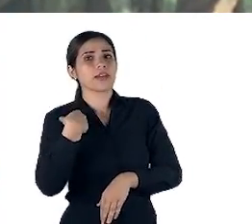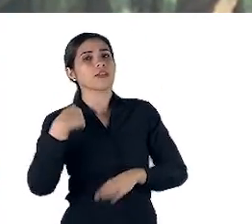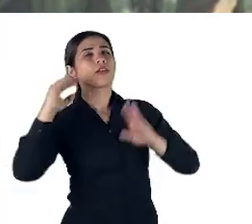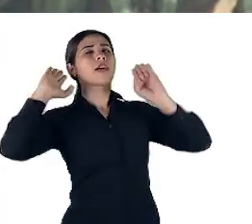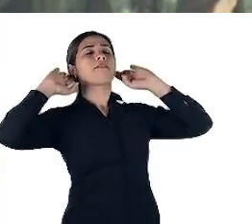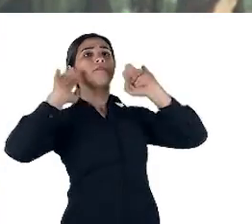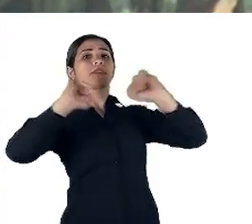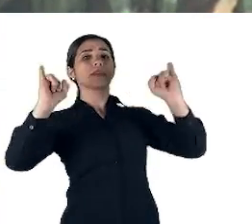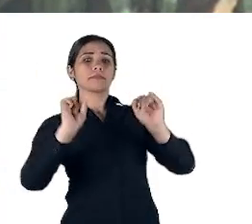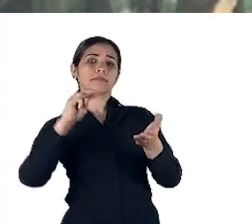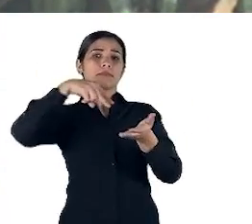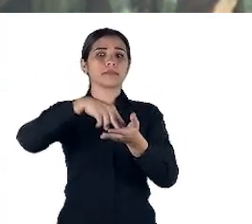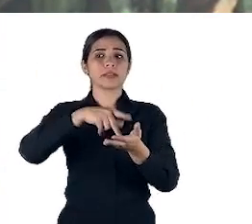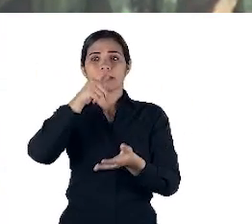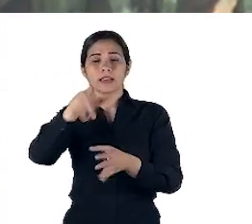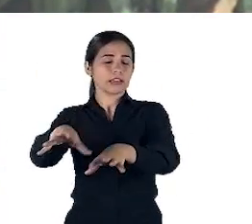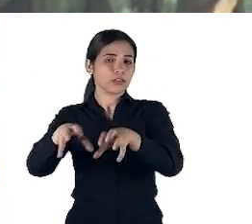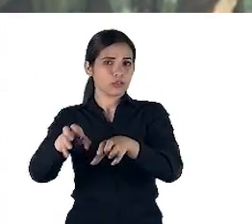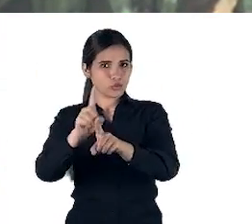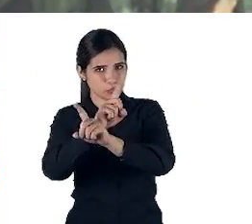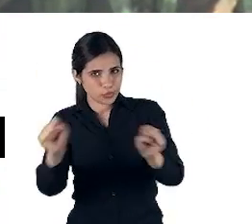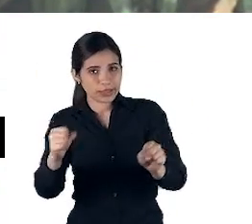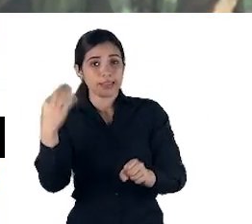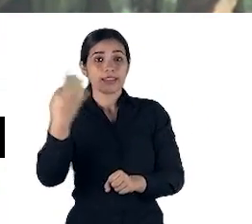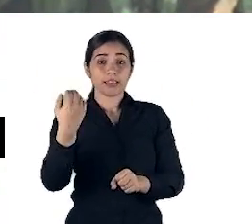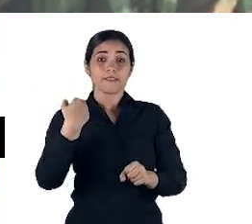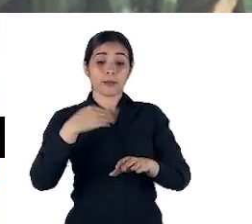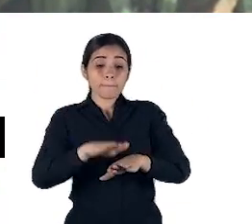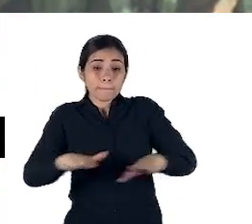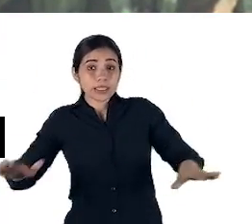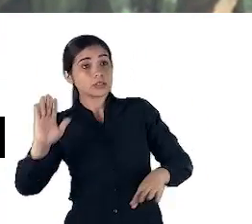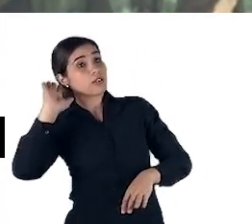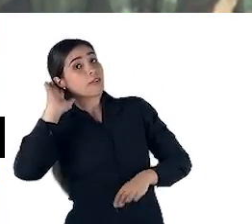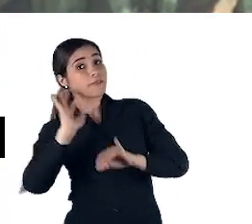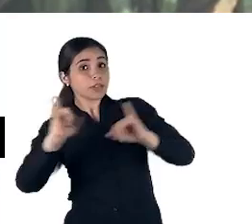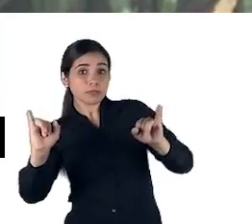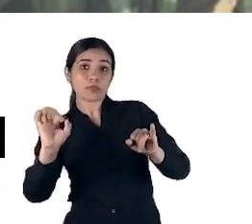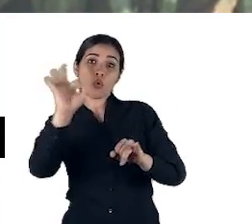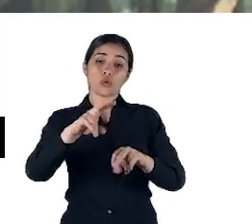¿verdad? No, uno tiene que higienizarse. Tiene que higienizarse porque eso es parte de tu